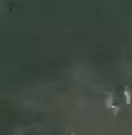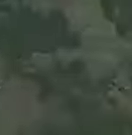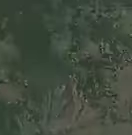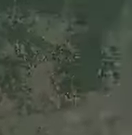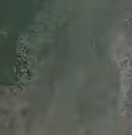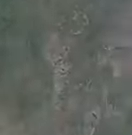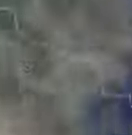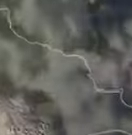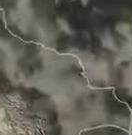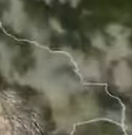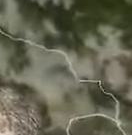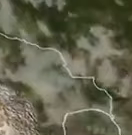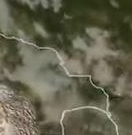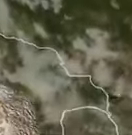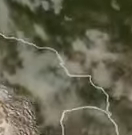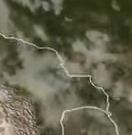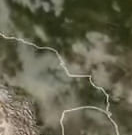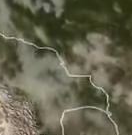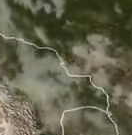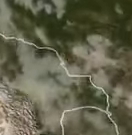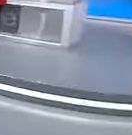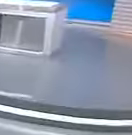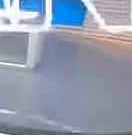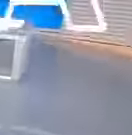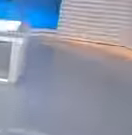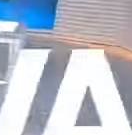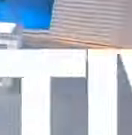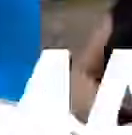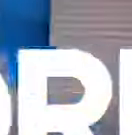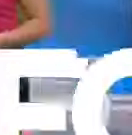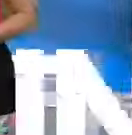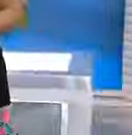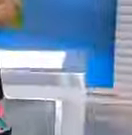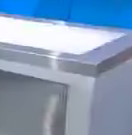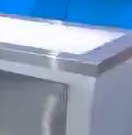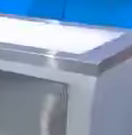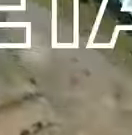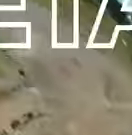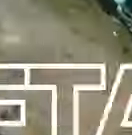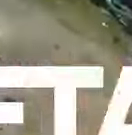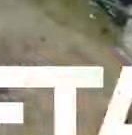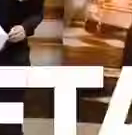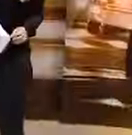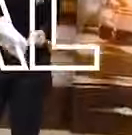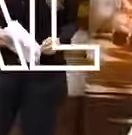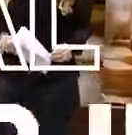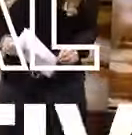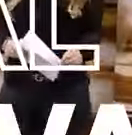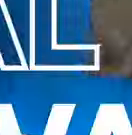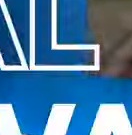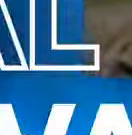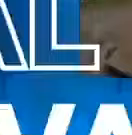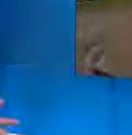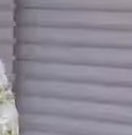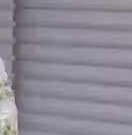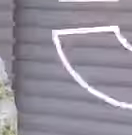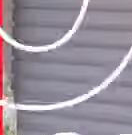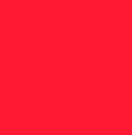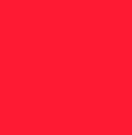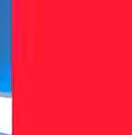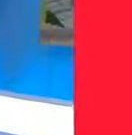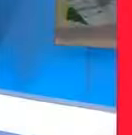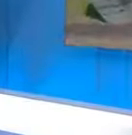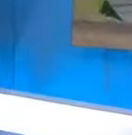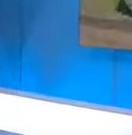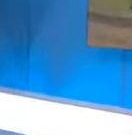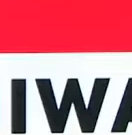TV Perú, la señal con mayor cobertura nacional, te brinda la mañana informativa más completa, plural y objetiva. Desde las 5